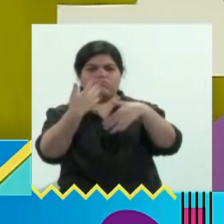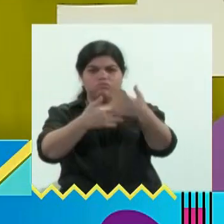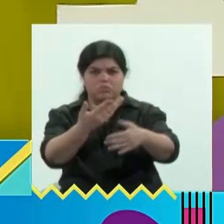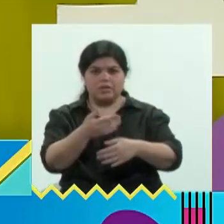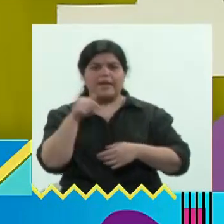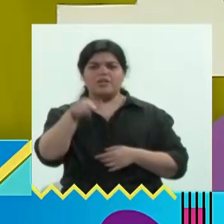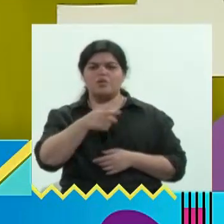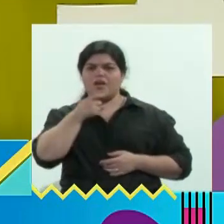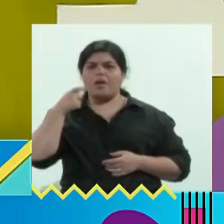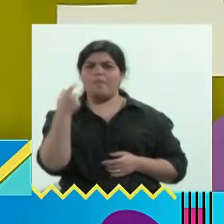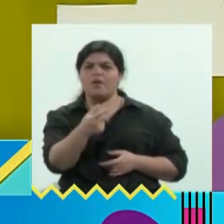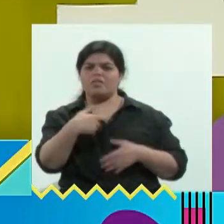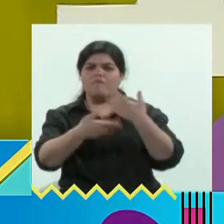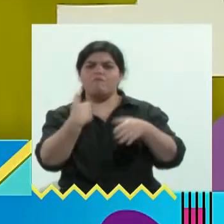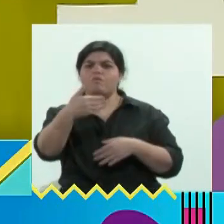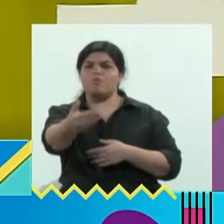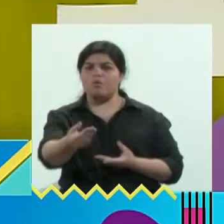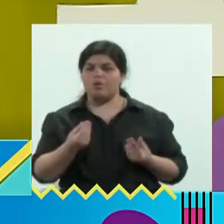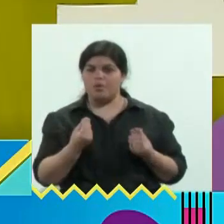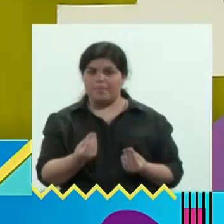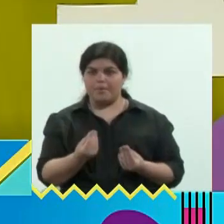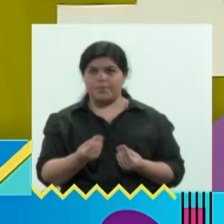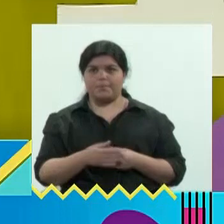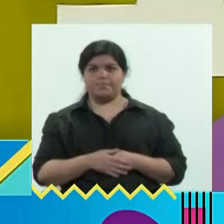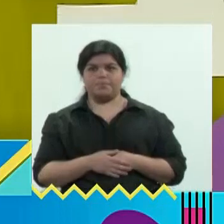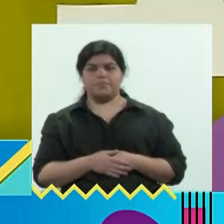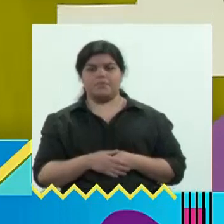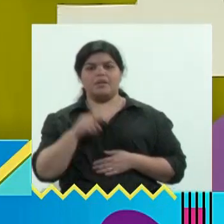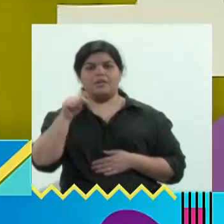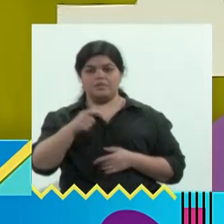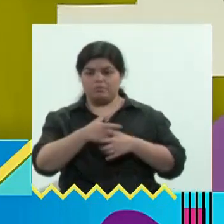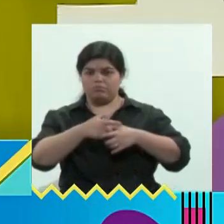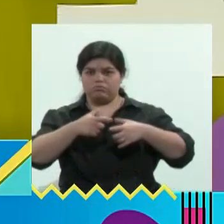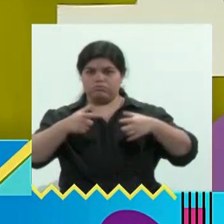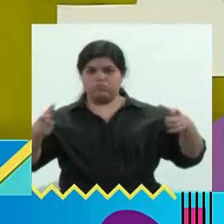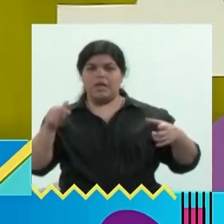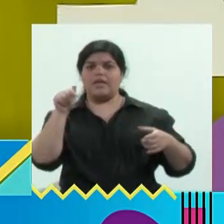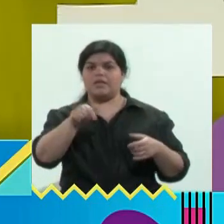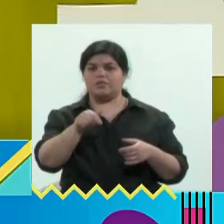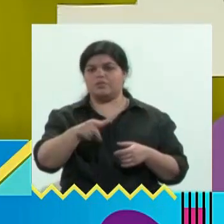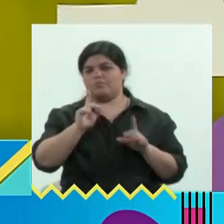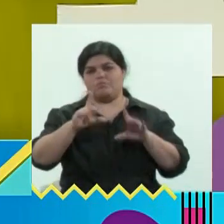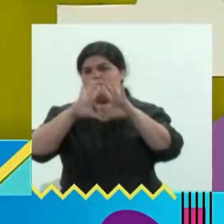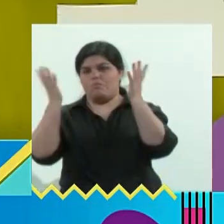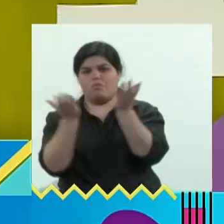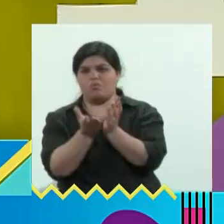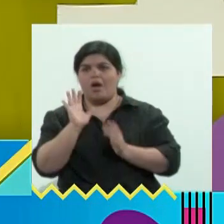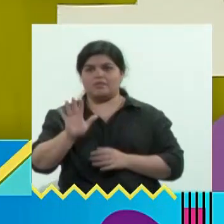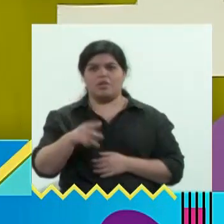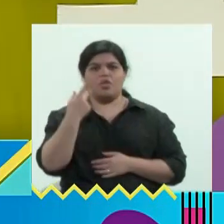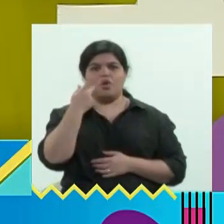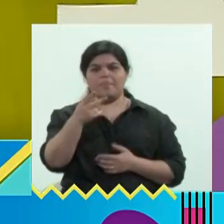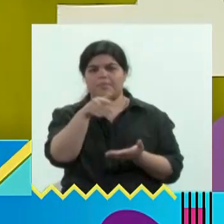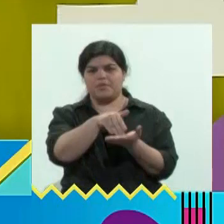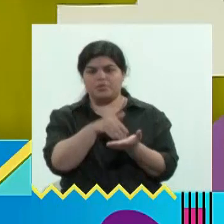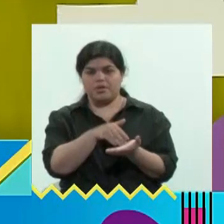va a dar respuestas a eso, a ese gran impacto que va a tener este crecimiento demográfico a nivel mundial? Más de 2.000 millones de